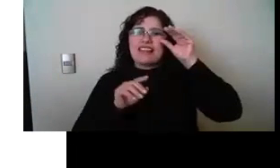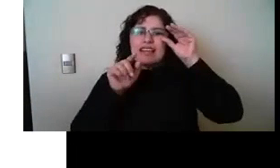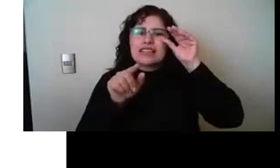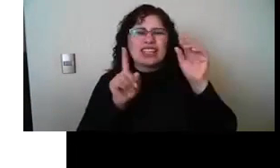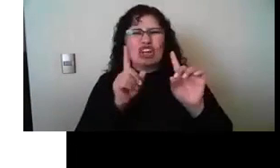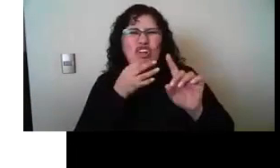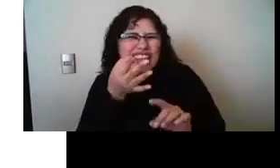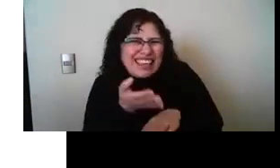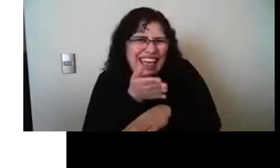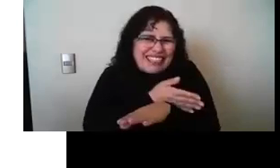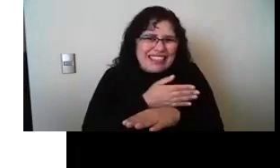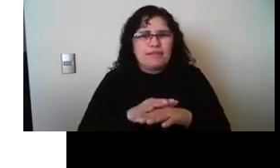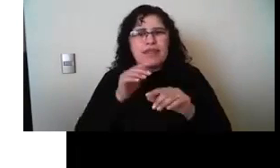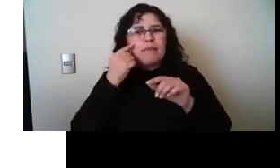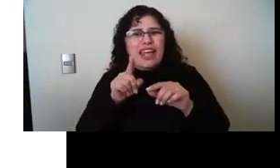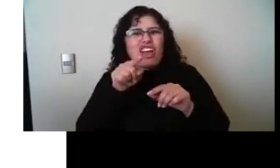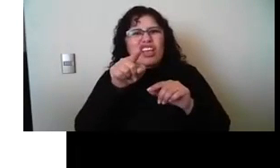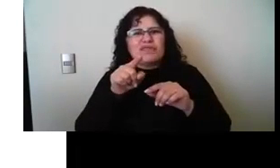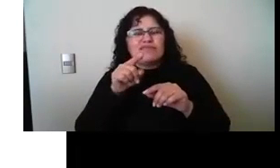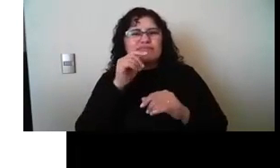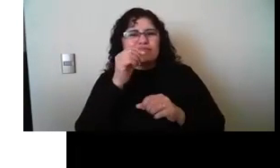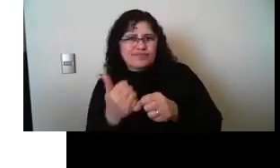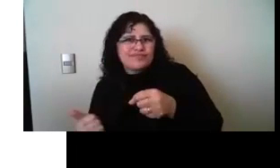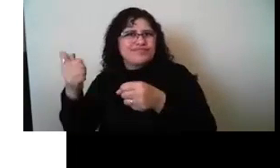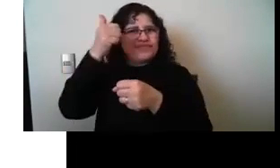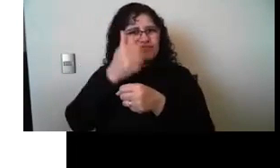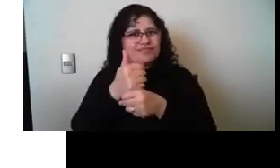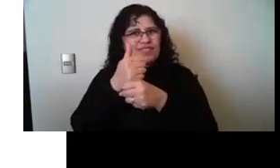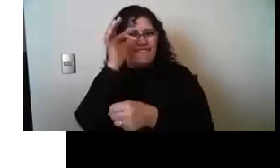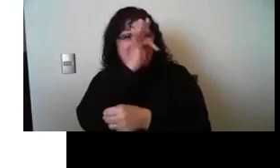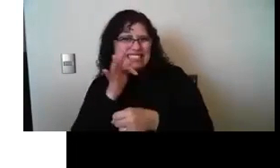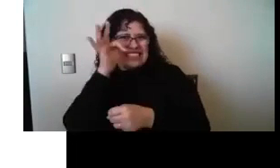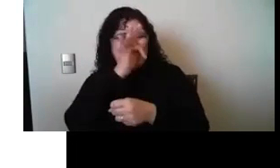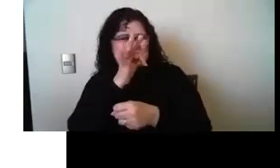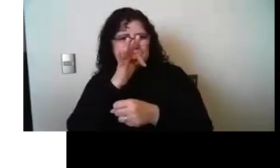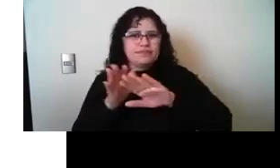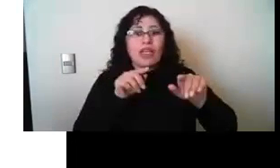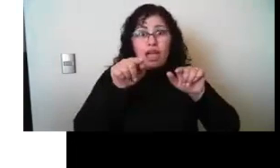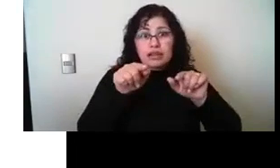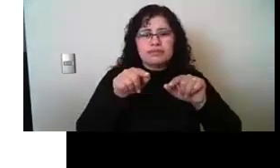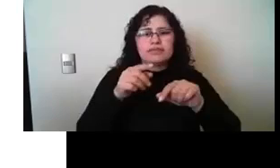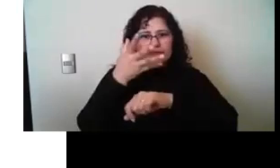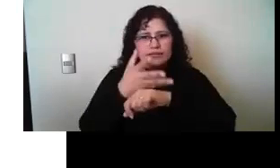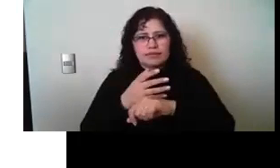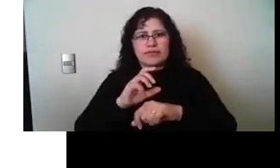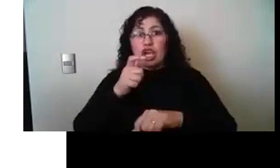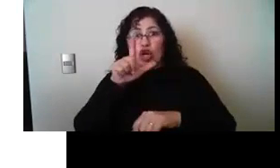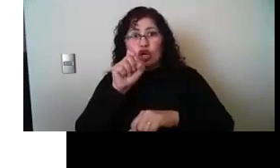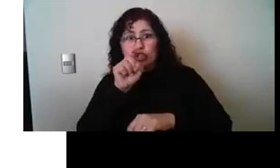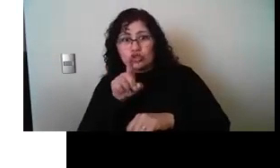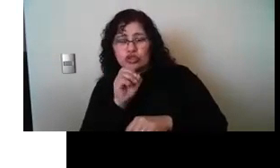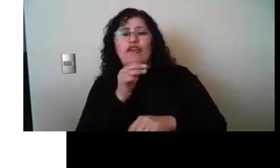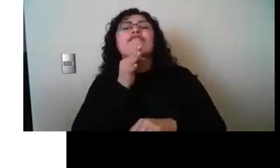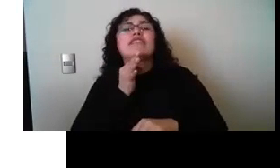también es relevo del facial. En este caso el glosofaringeo, volvemos a la imagen, y luego, desde